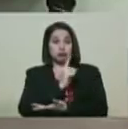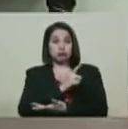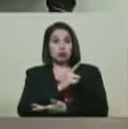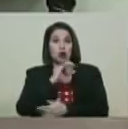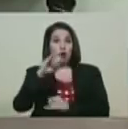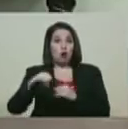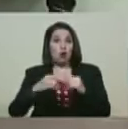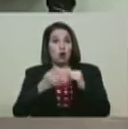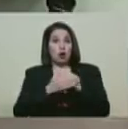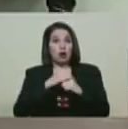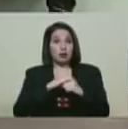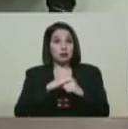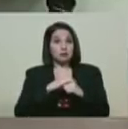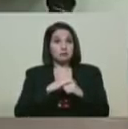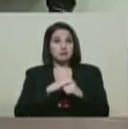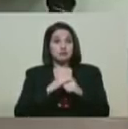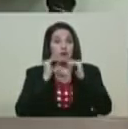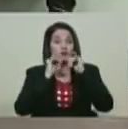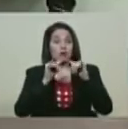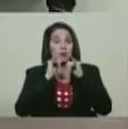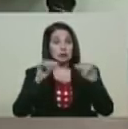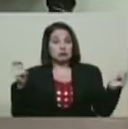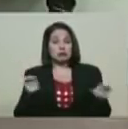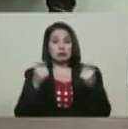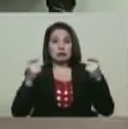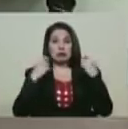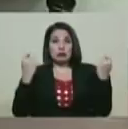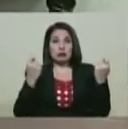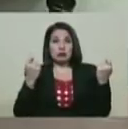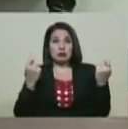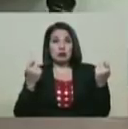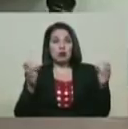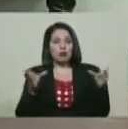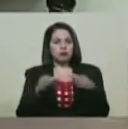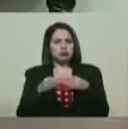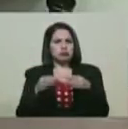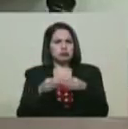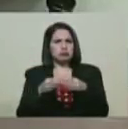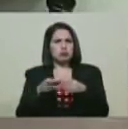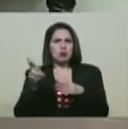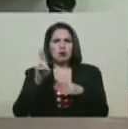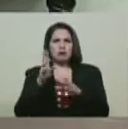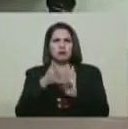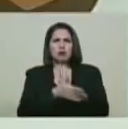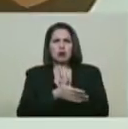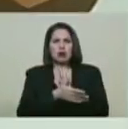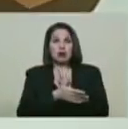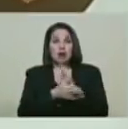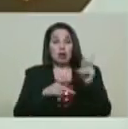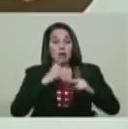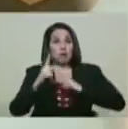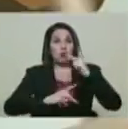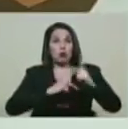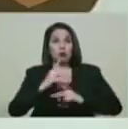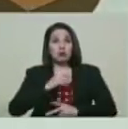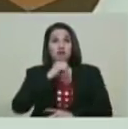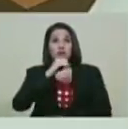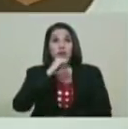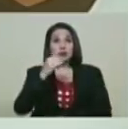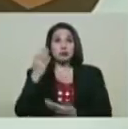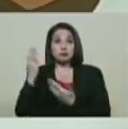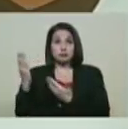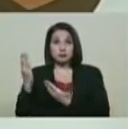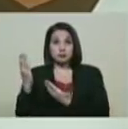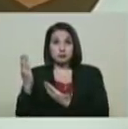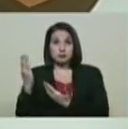Rodríguez, de las agencias de noticias es la agencia Reuters. Reuters es la agencia que más produce noticias